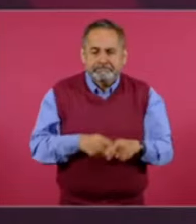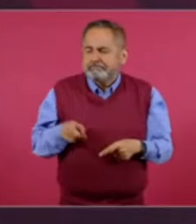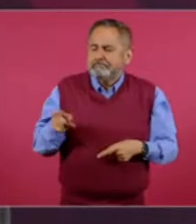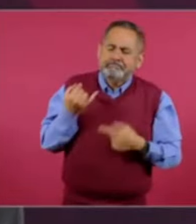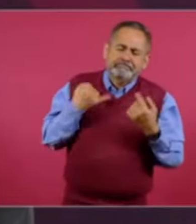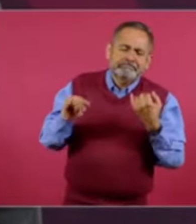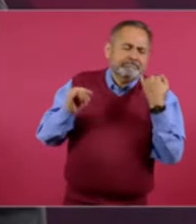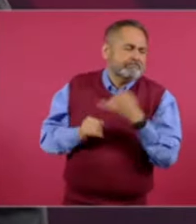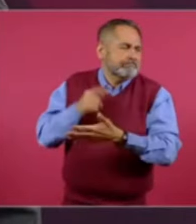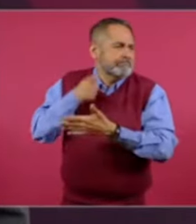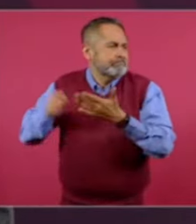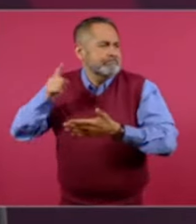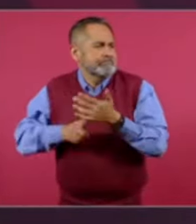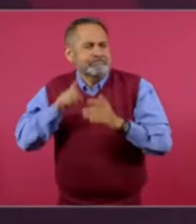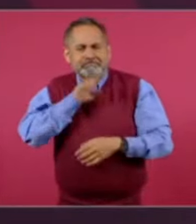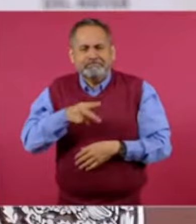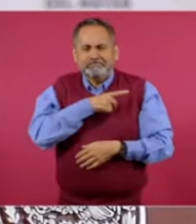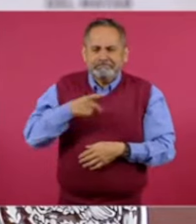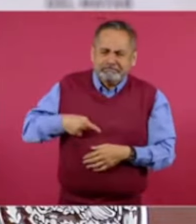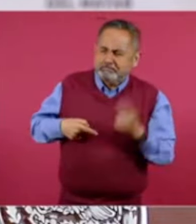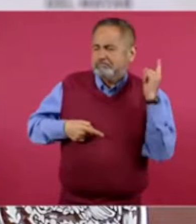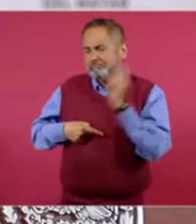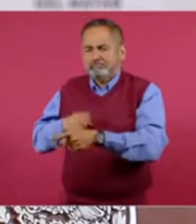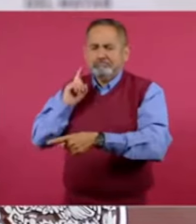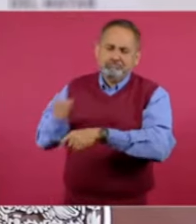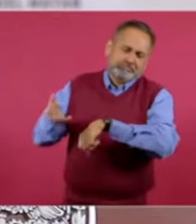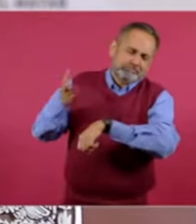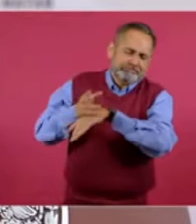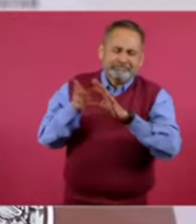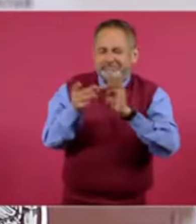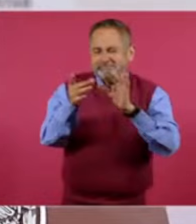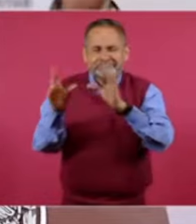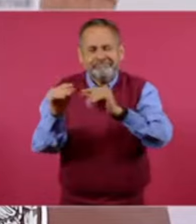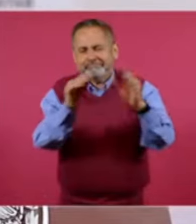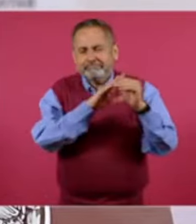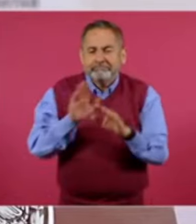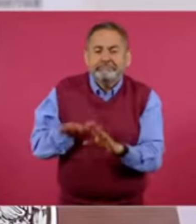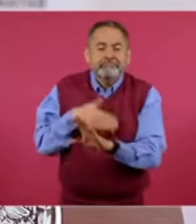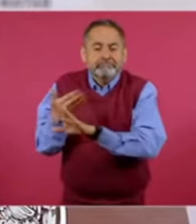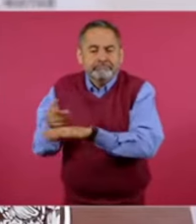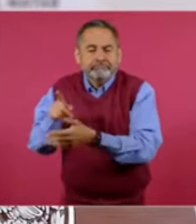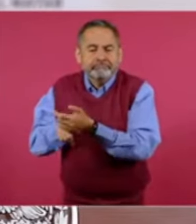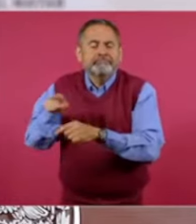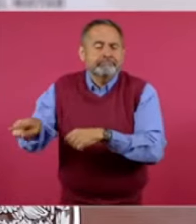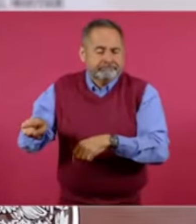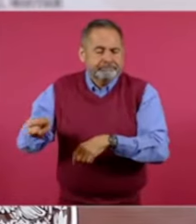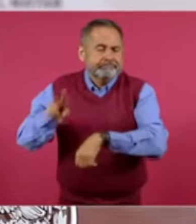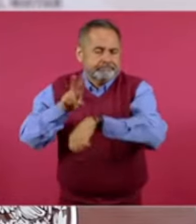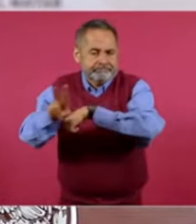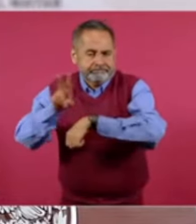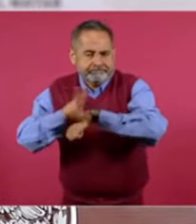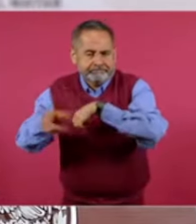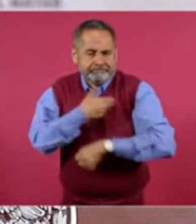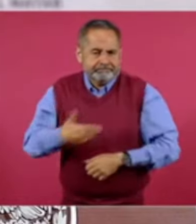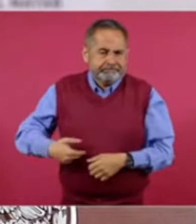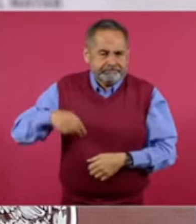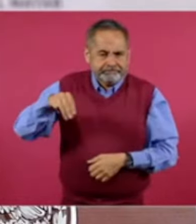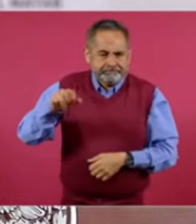descalificaciones y de condenas, ¿no?, al gobierno de Venezuela.